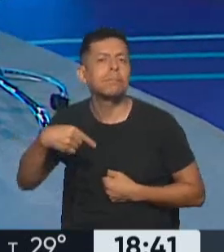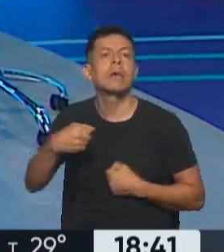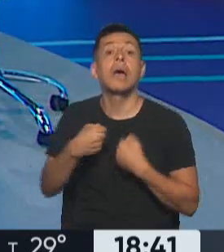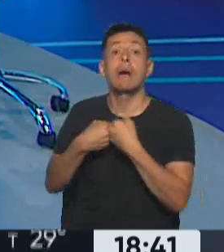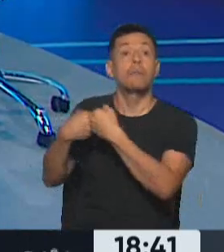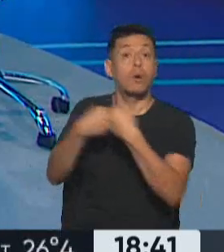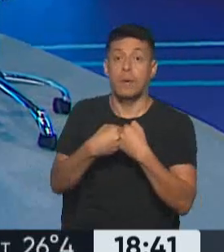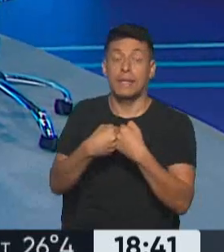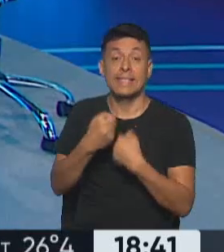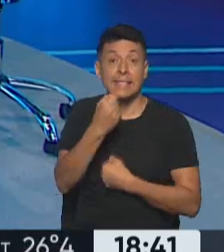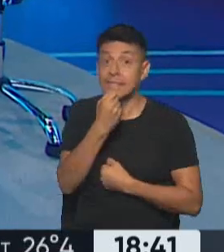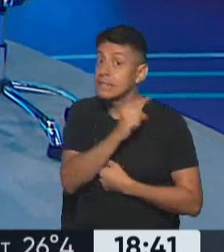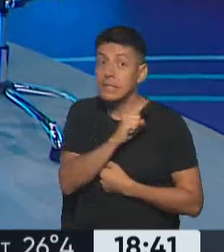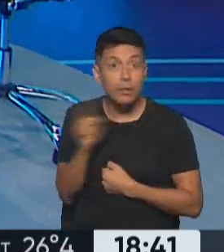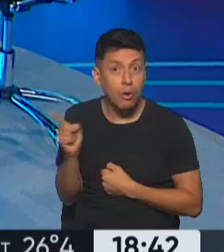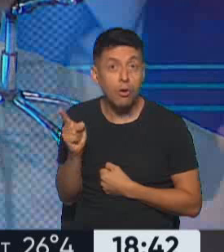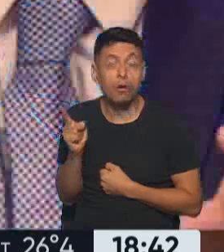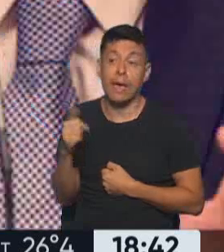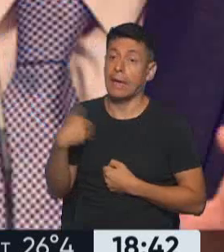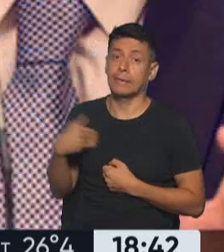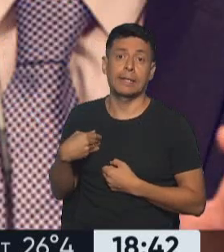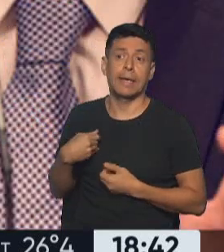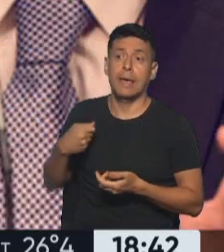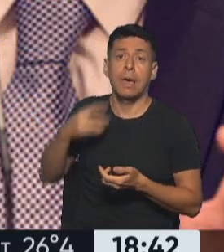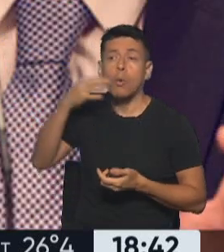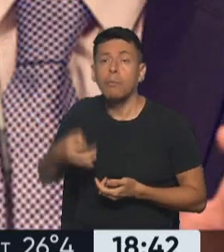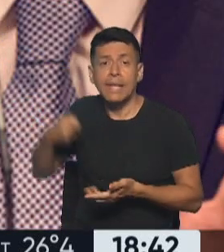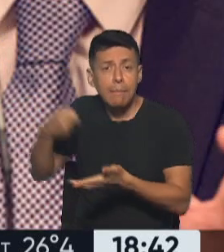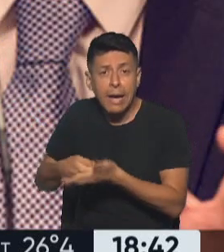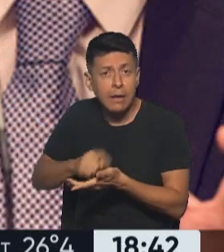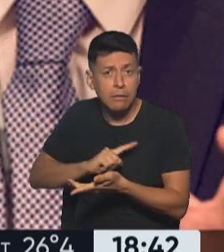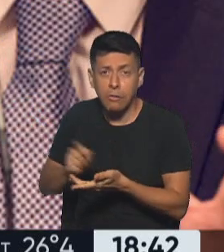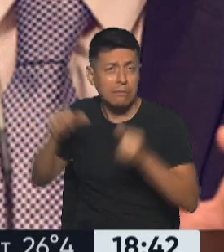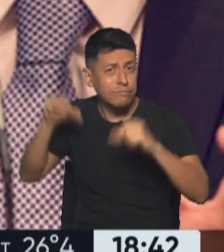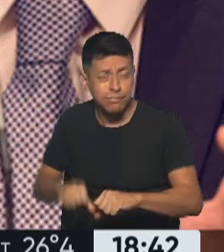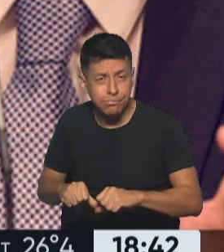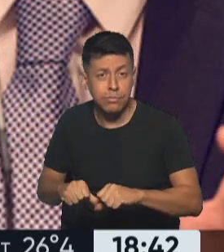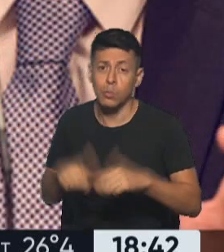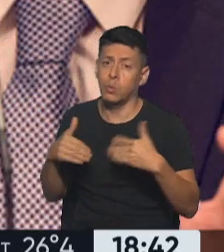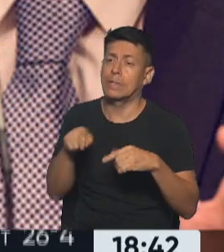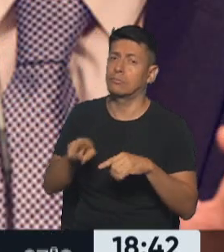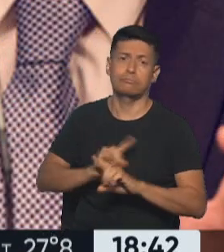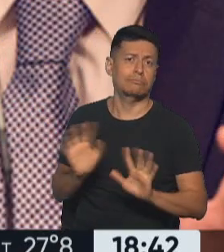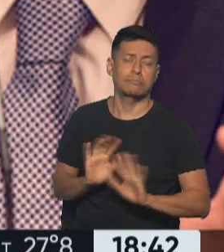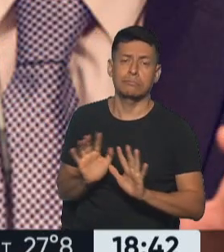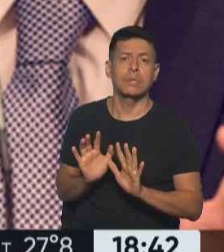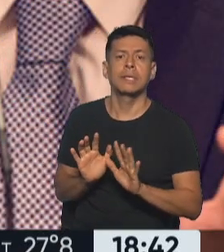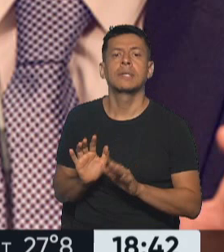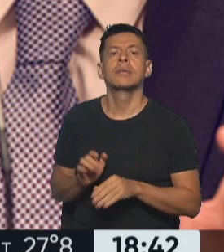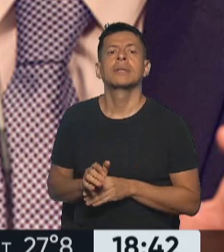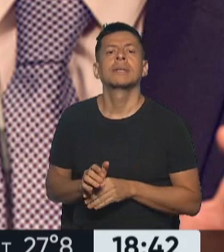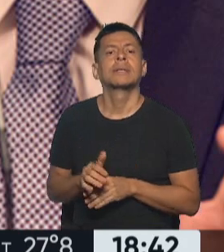escenario contrario sería caer en el default, ¿no? Argentina necesita la capacidad de evitar un shock desestabilizante y un